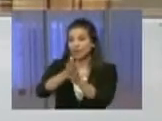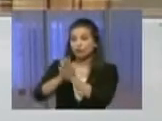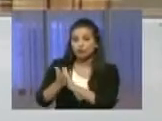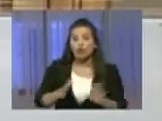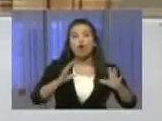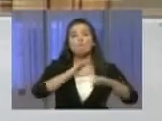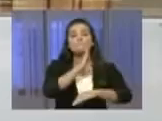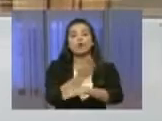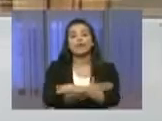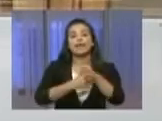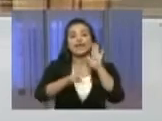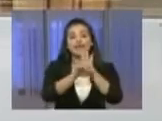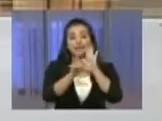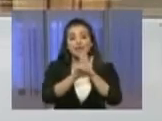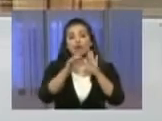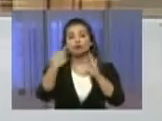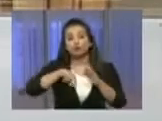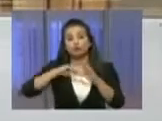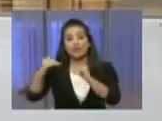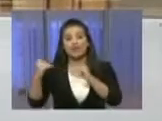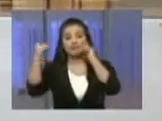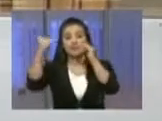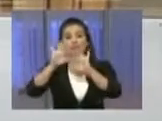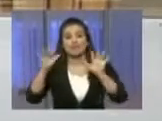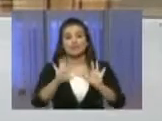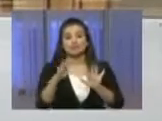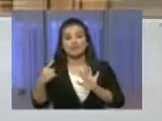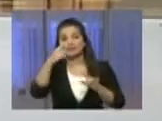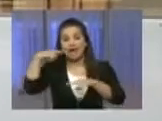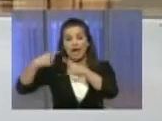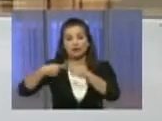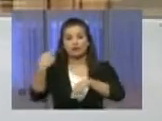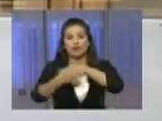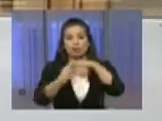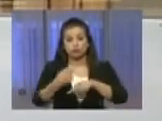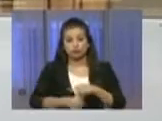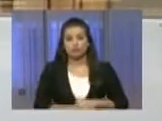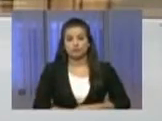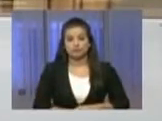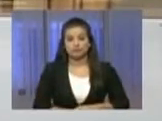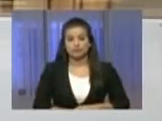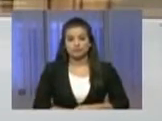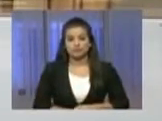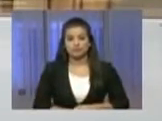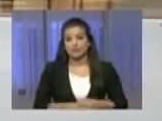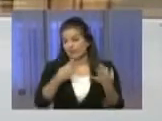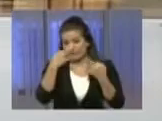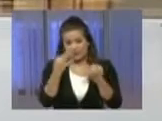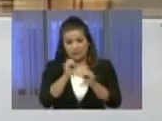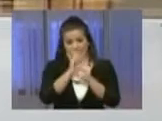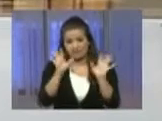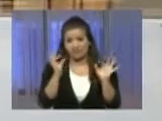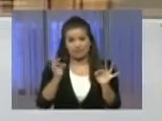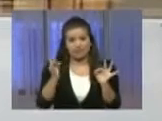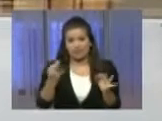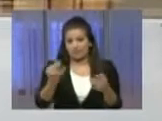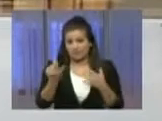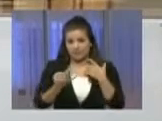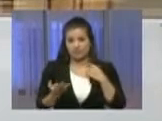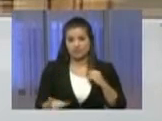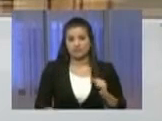legislativo que hemos levantado en 16 años de revolución Ese es la verdad Esa es la